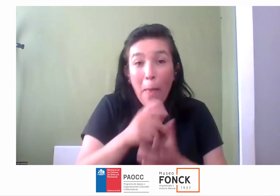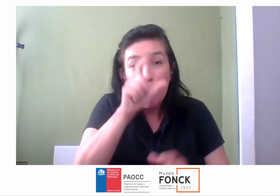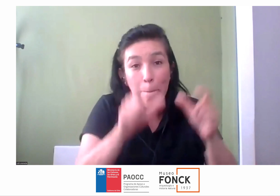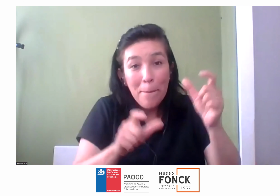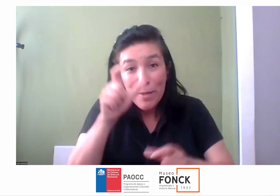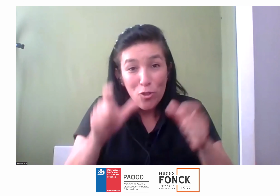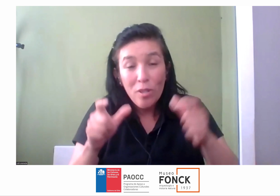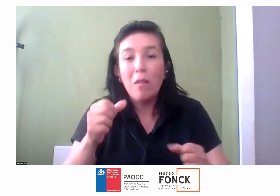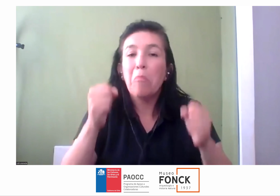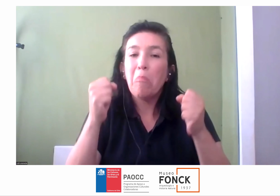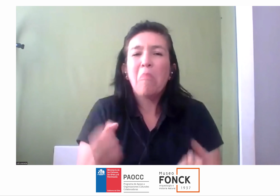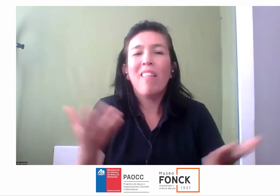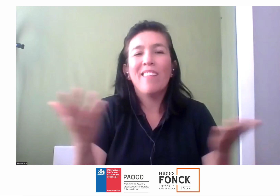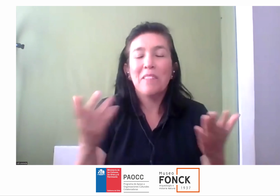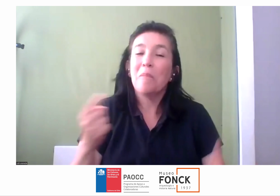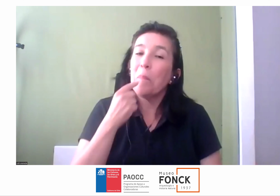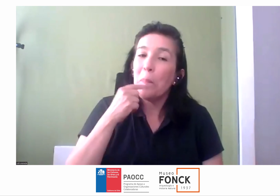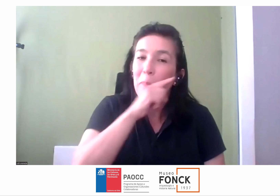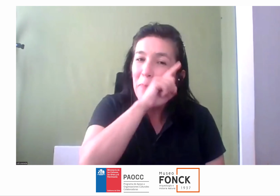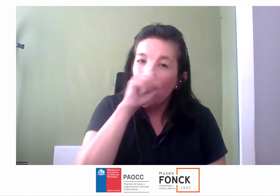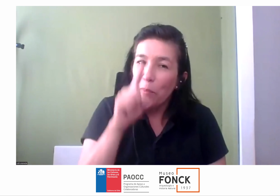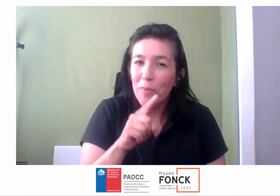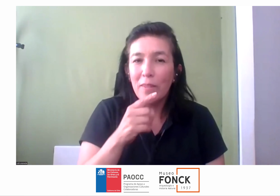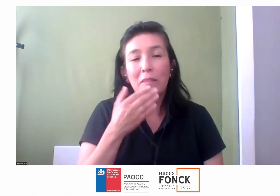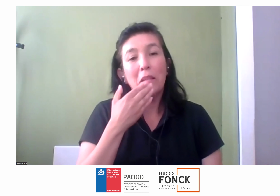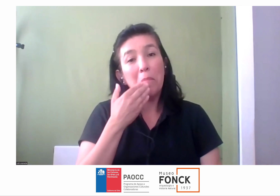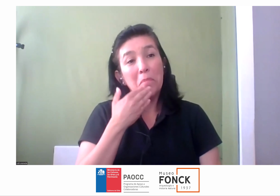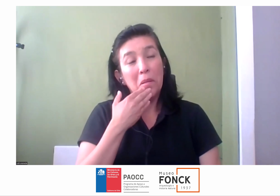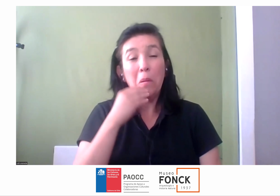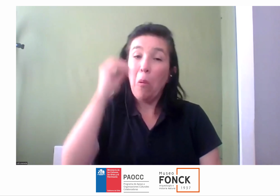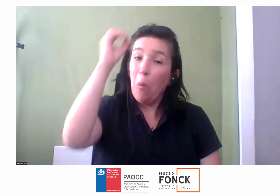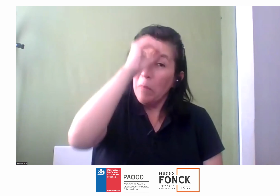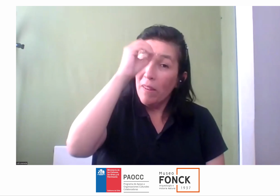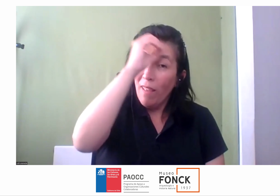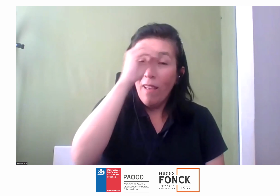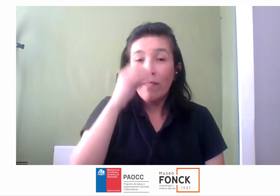hacer preguntas, pueda hacer un aporte.